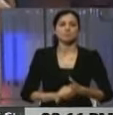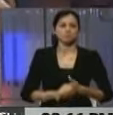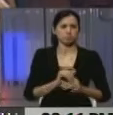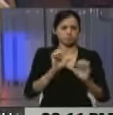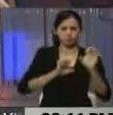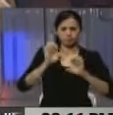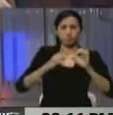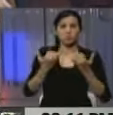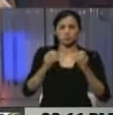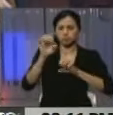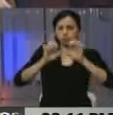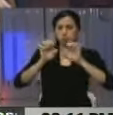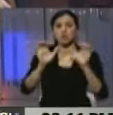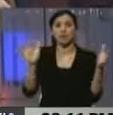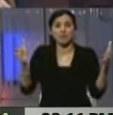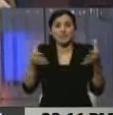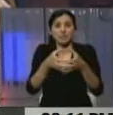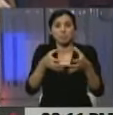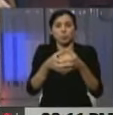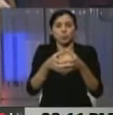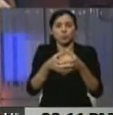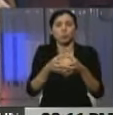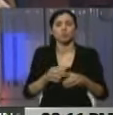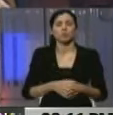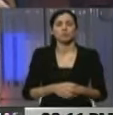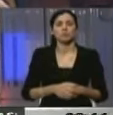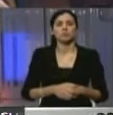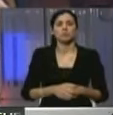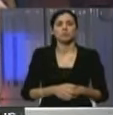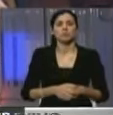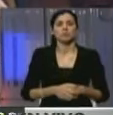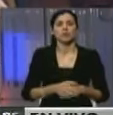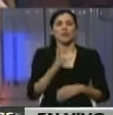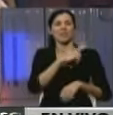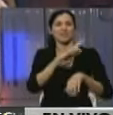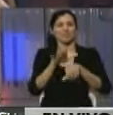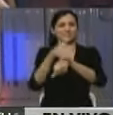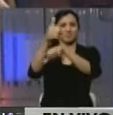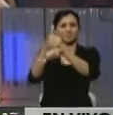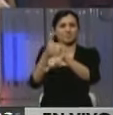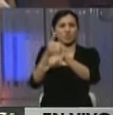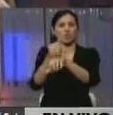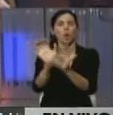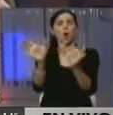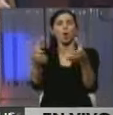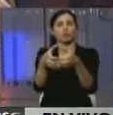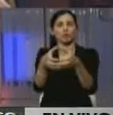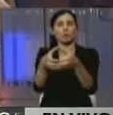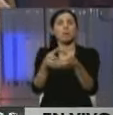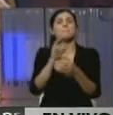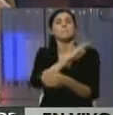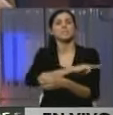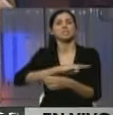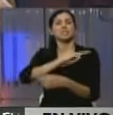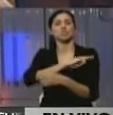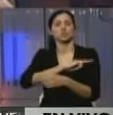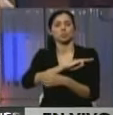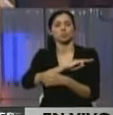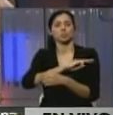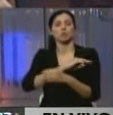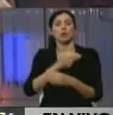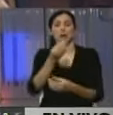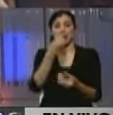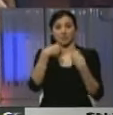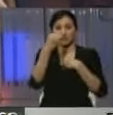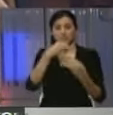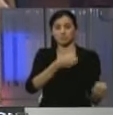el equipo de conducción, el jefe del órgano superior del Comando Nacional para la gran misión, abastecimiento